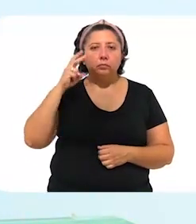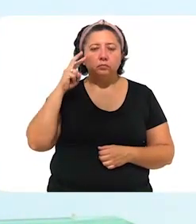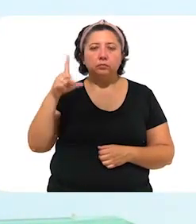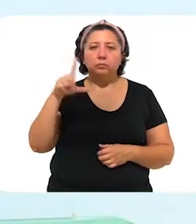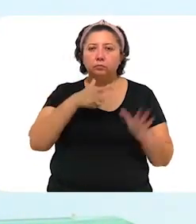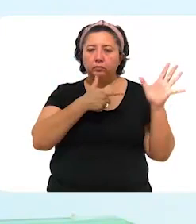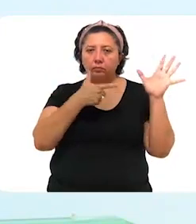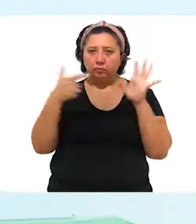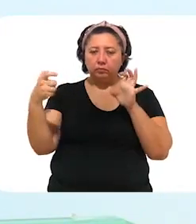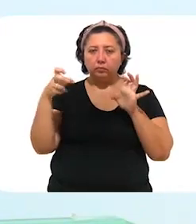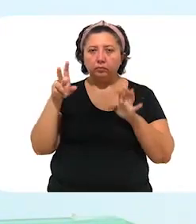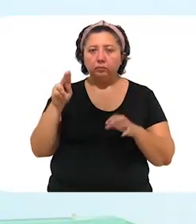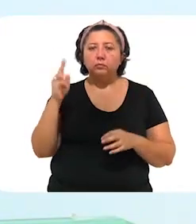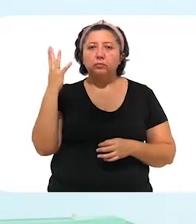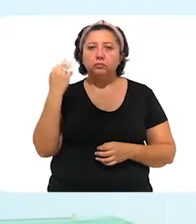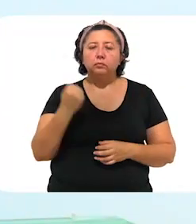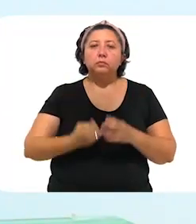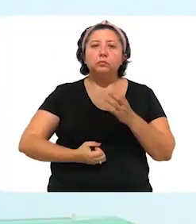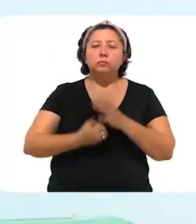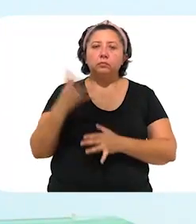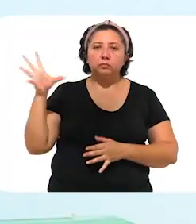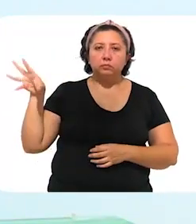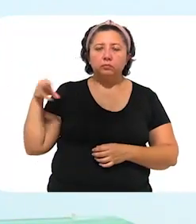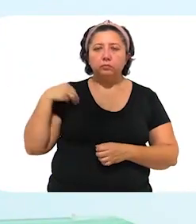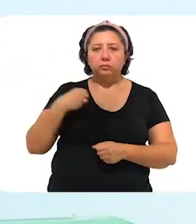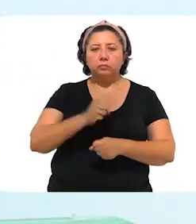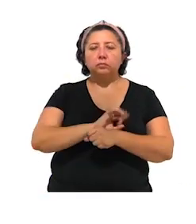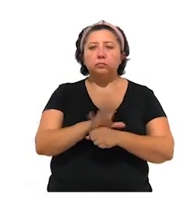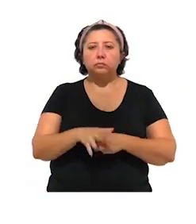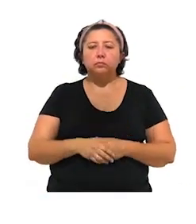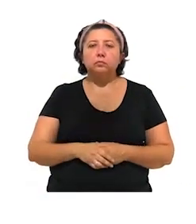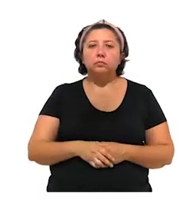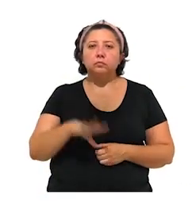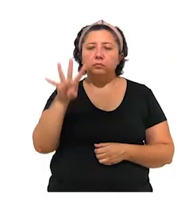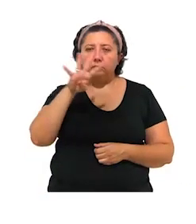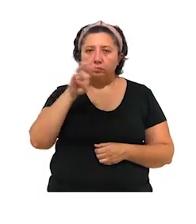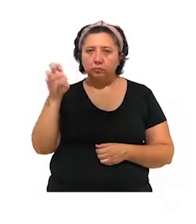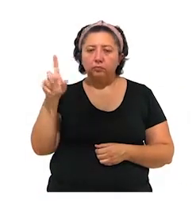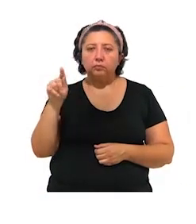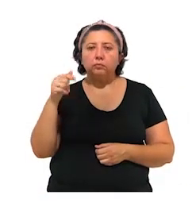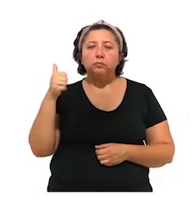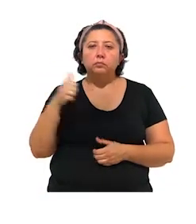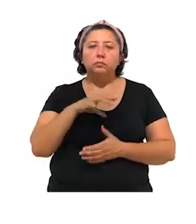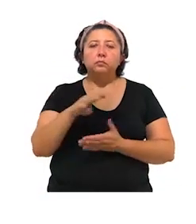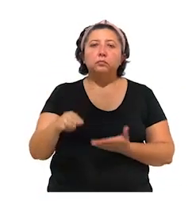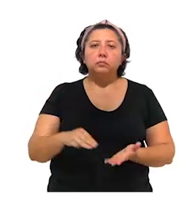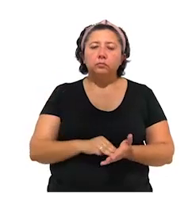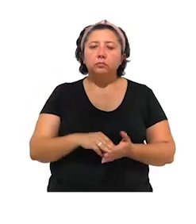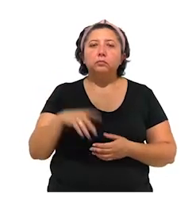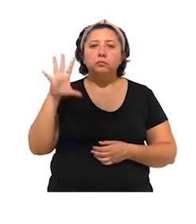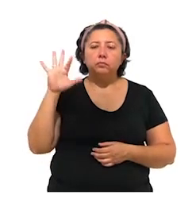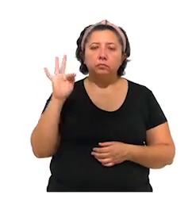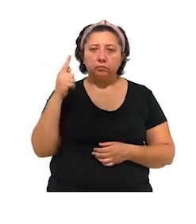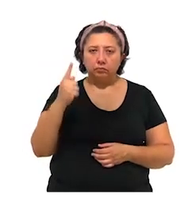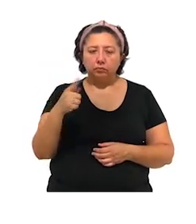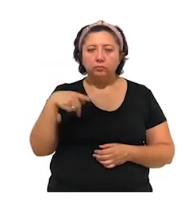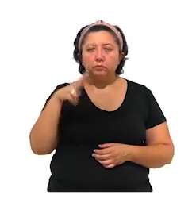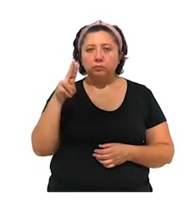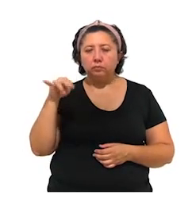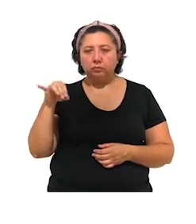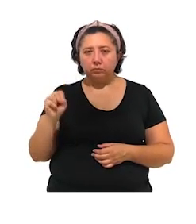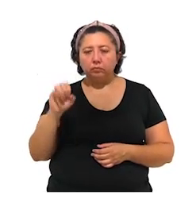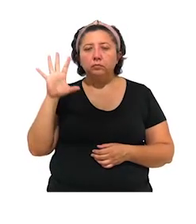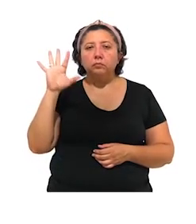detectaron 789 nuevos contagios de coronavirus, 476 en Mérida, 41 en